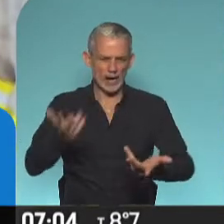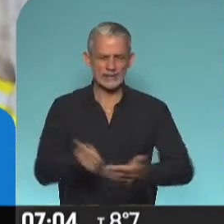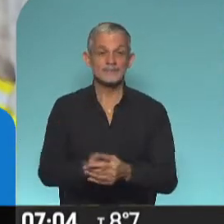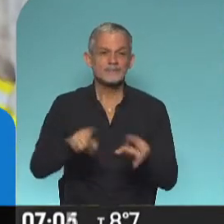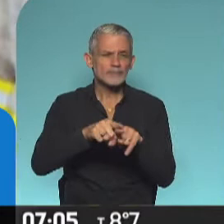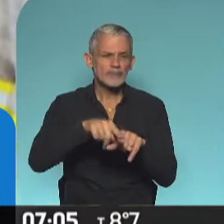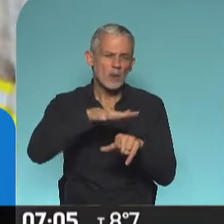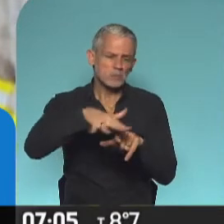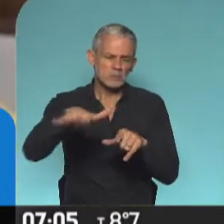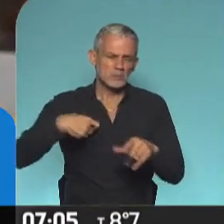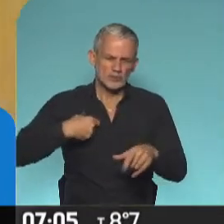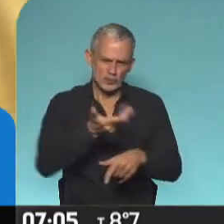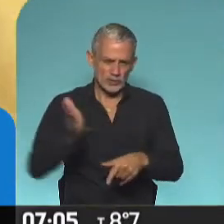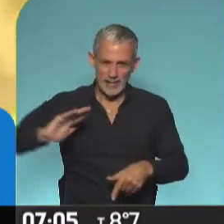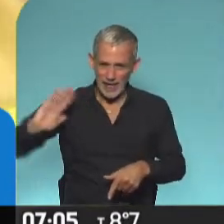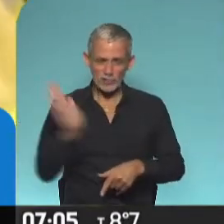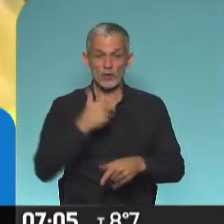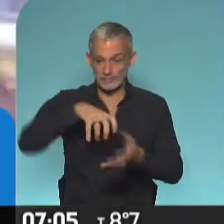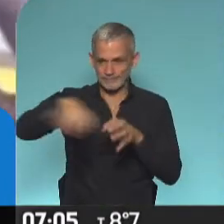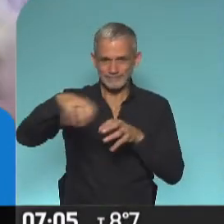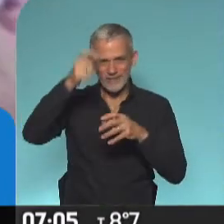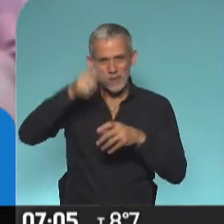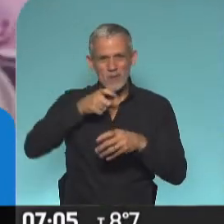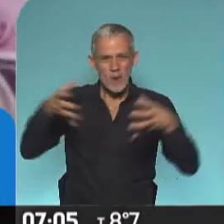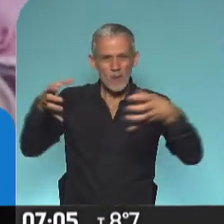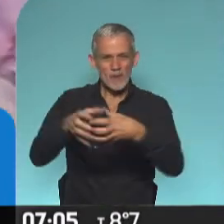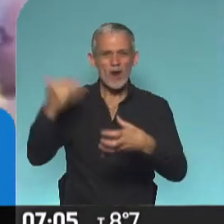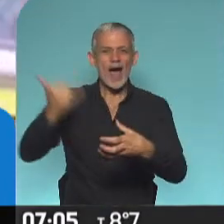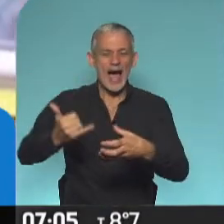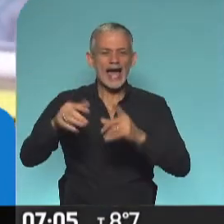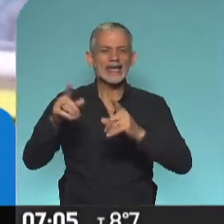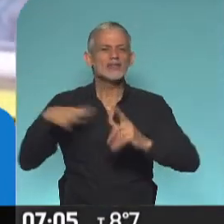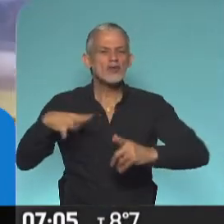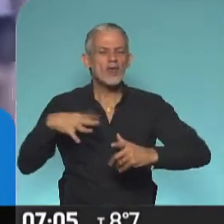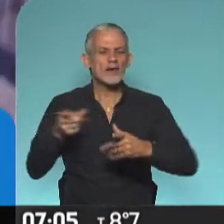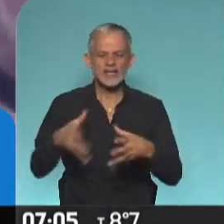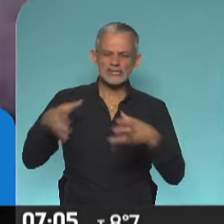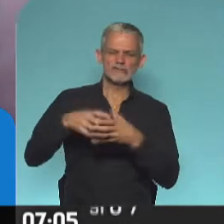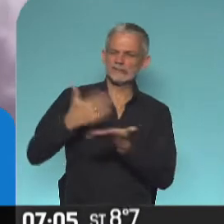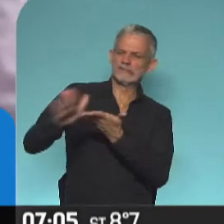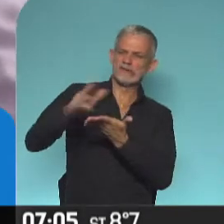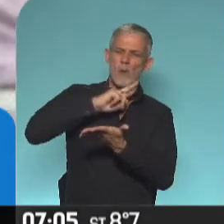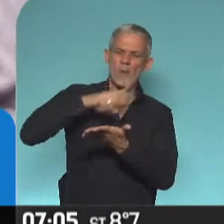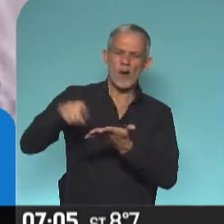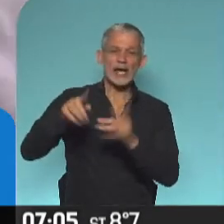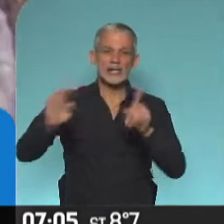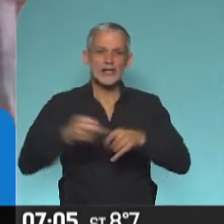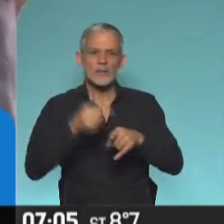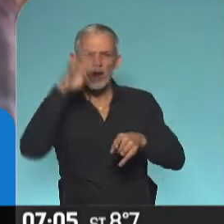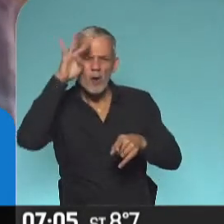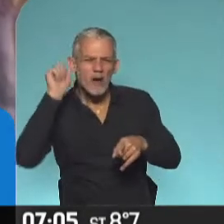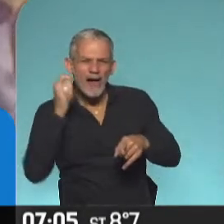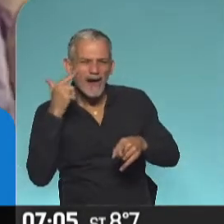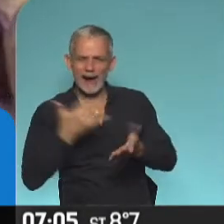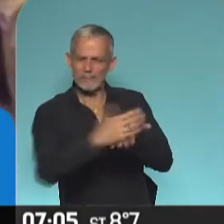ámbitos de nuestra sociedad, en el área todavía hay bolsones de misoginia y homofobia. Al